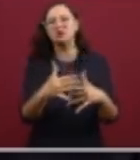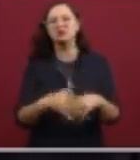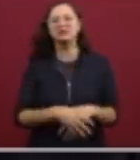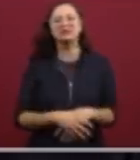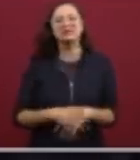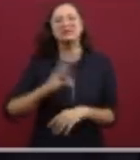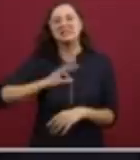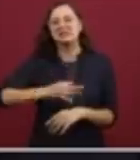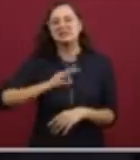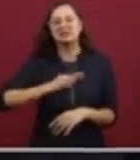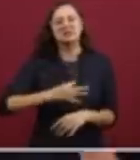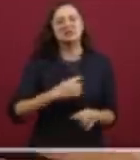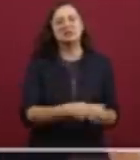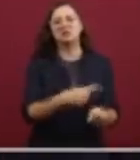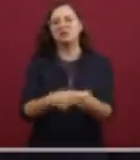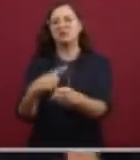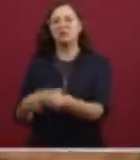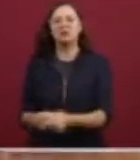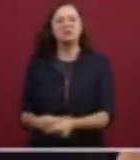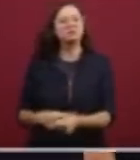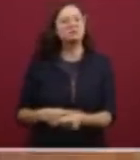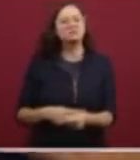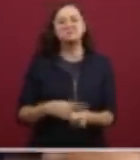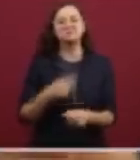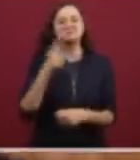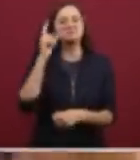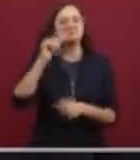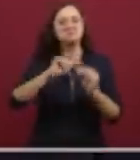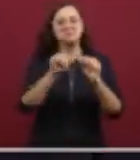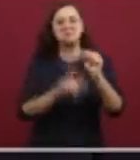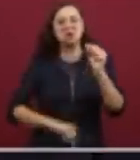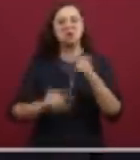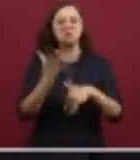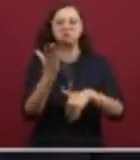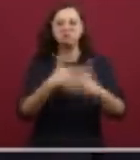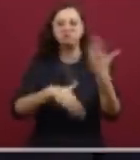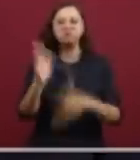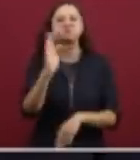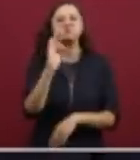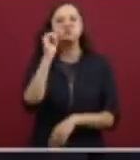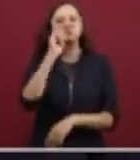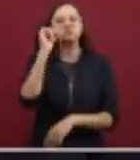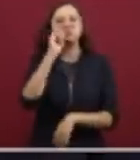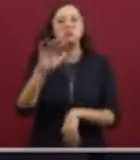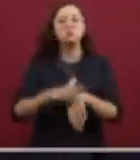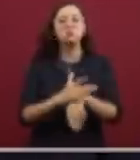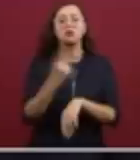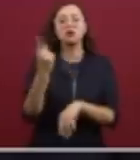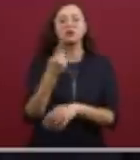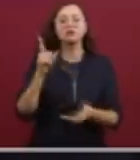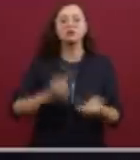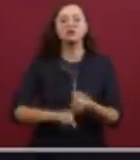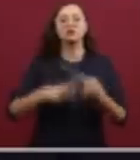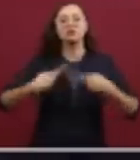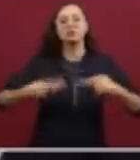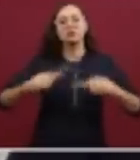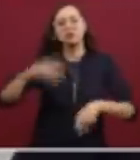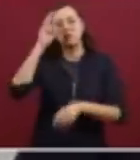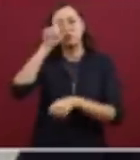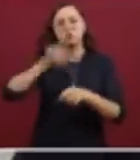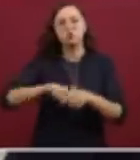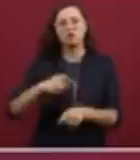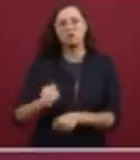plagas, siempre ha salido adelante México por su fortaleza cultural. Y lo otro, que es